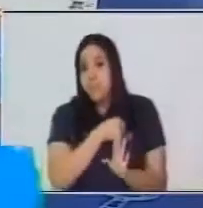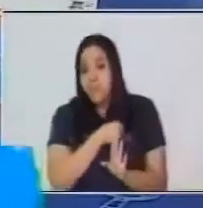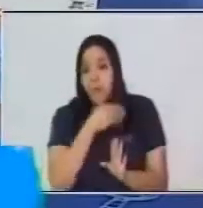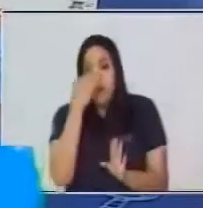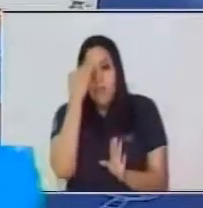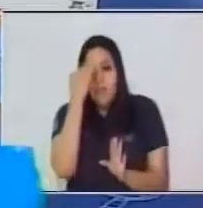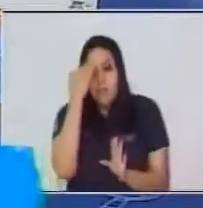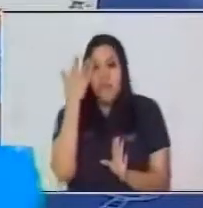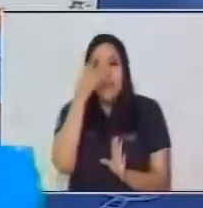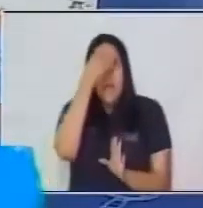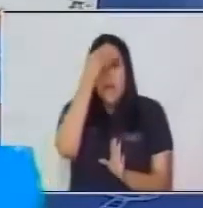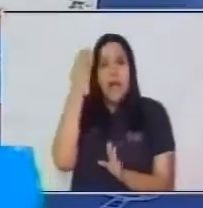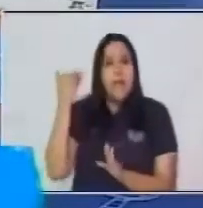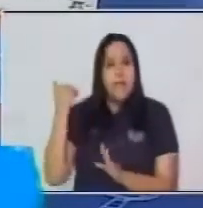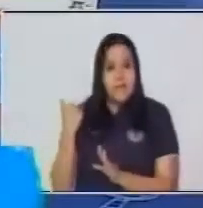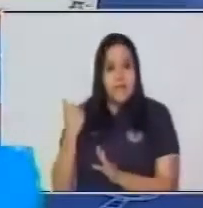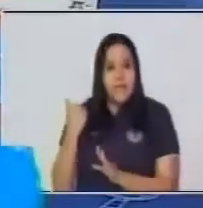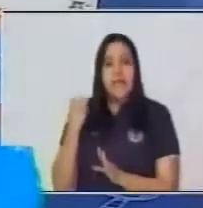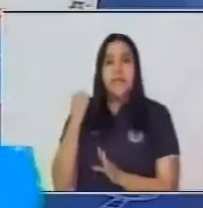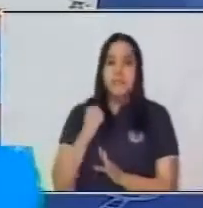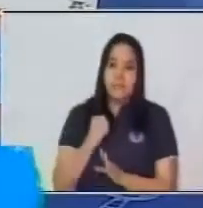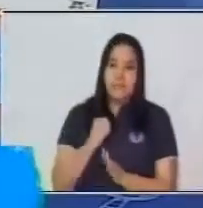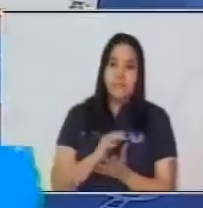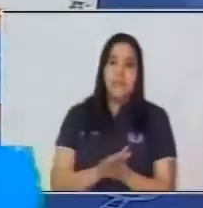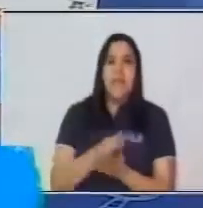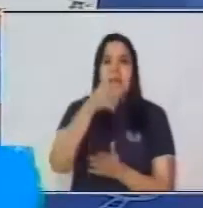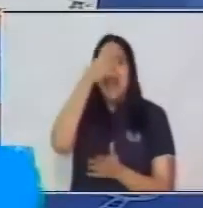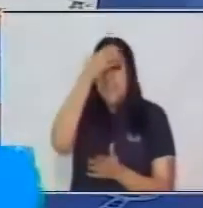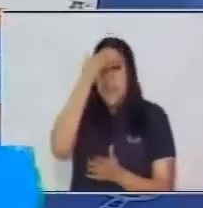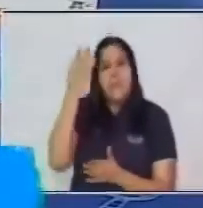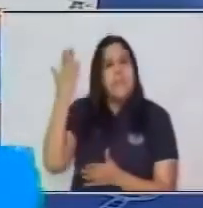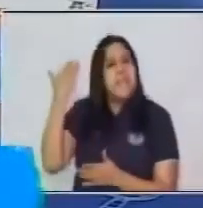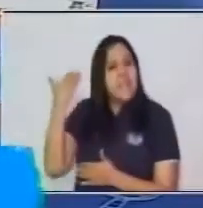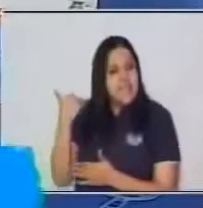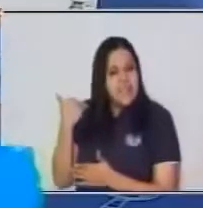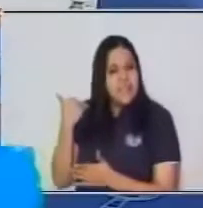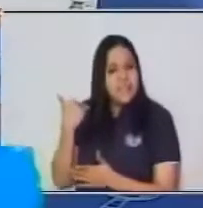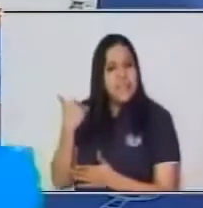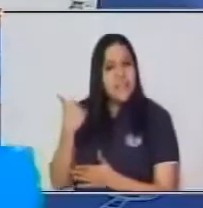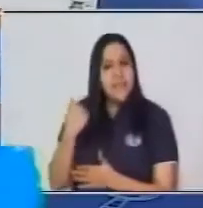o aprender y lo que aprendiste? ¿Qué aprendiste acerca del reportaje?